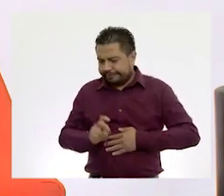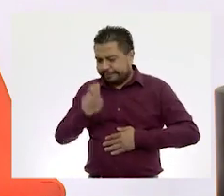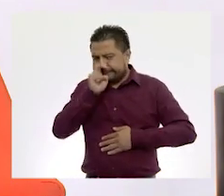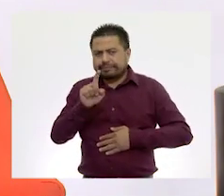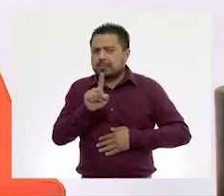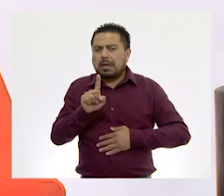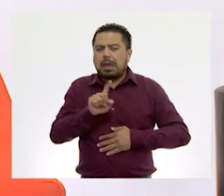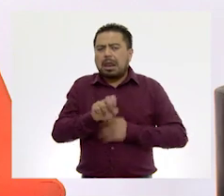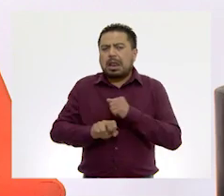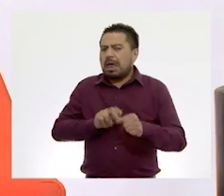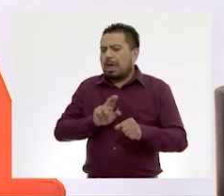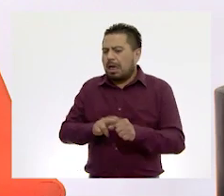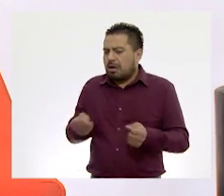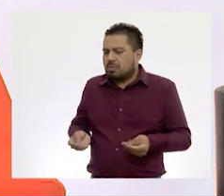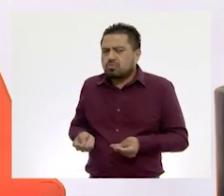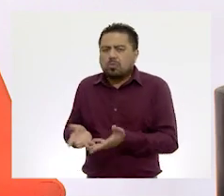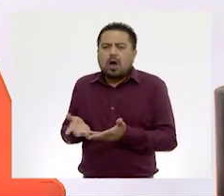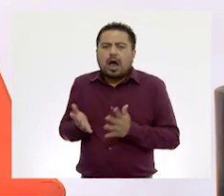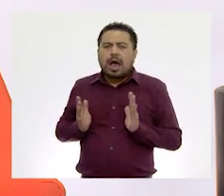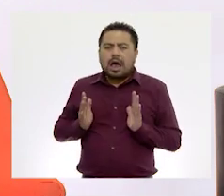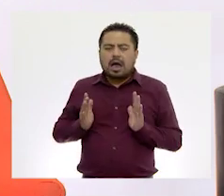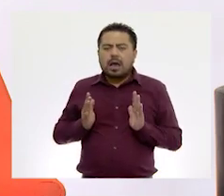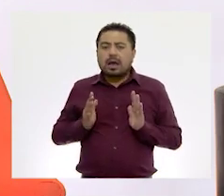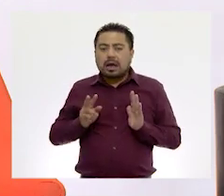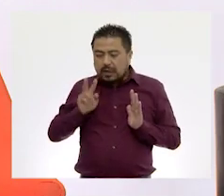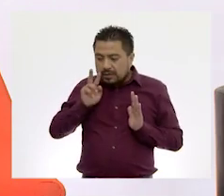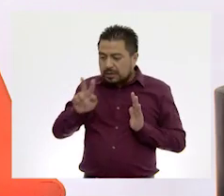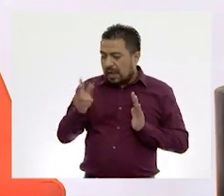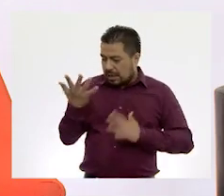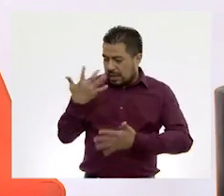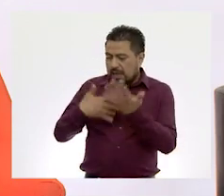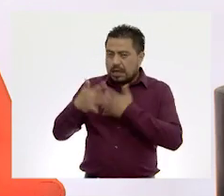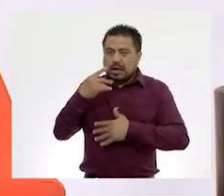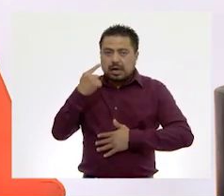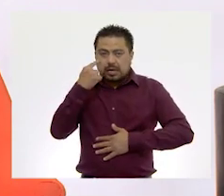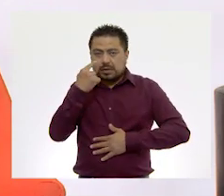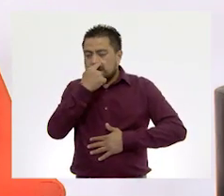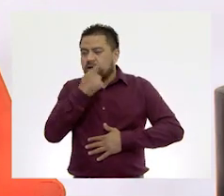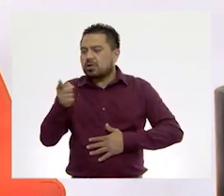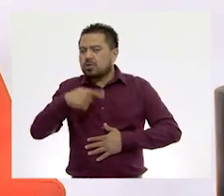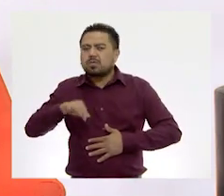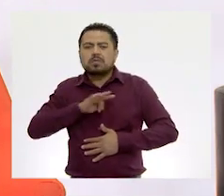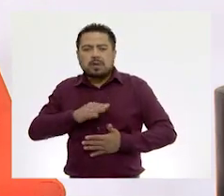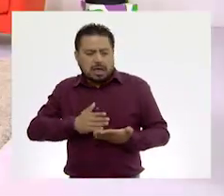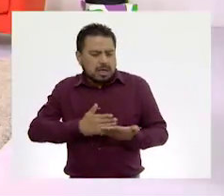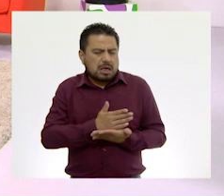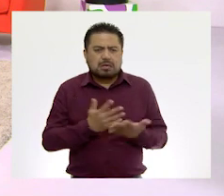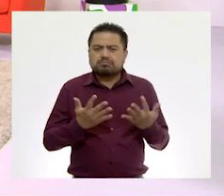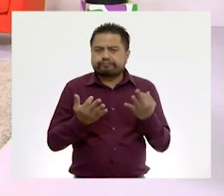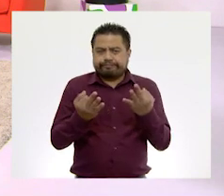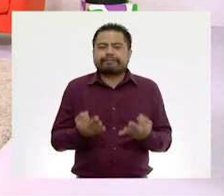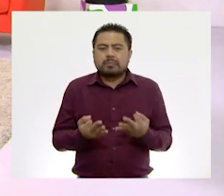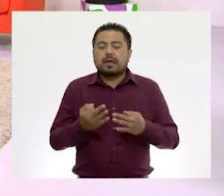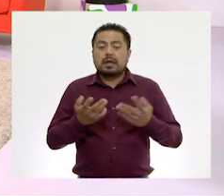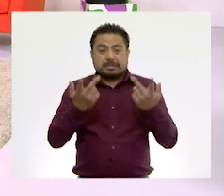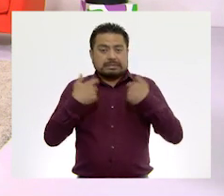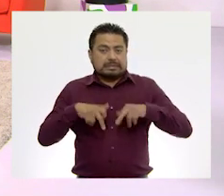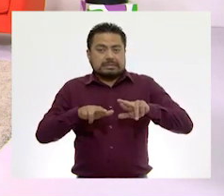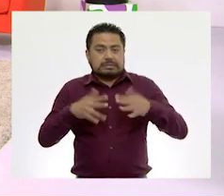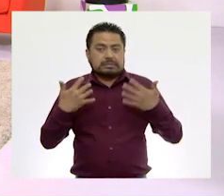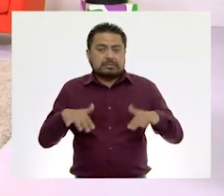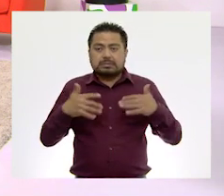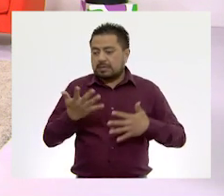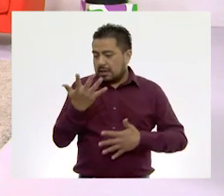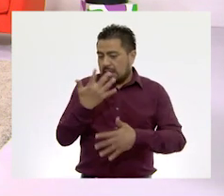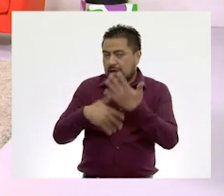manera natural, porque es una lengua visual a la que puede acceder plenamente. Entonces, lo que representa la lengua